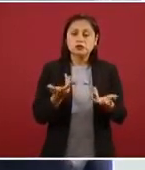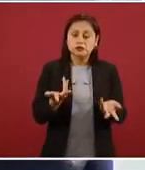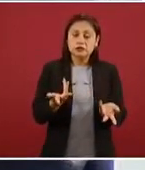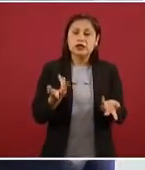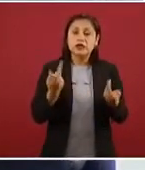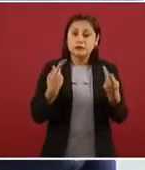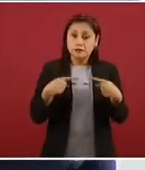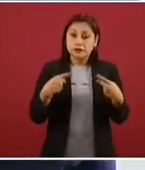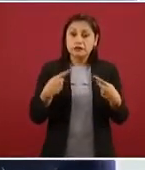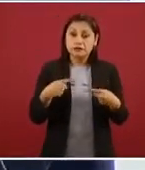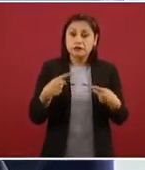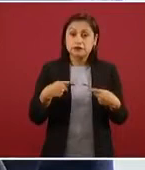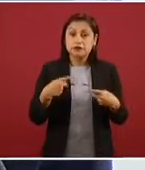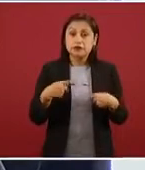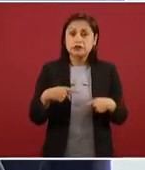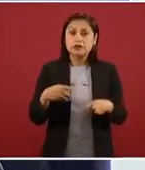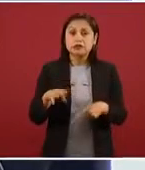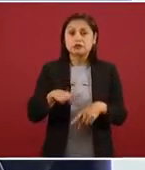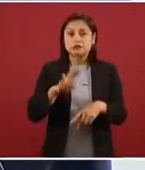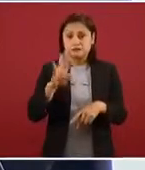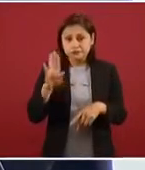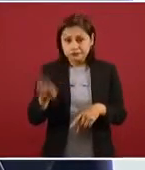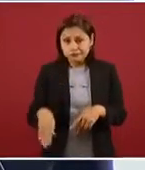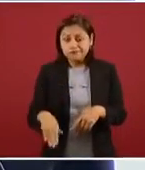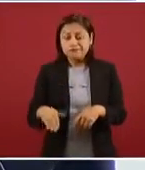compañeros, que llevan los recursos.